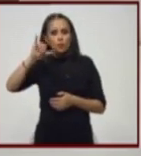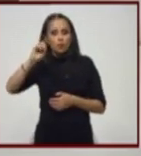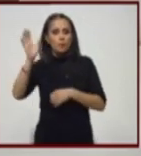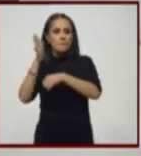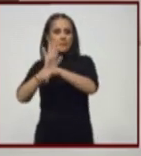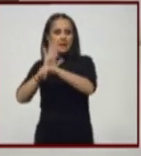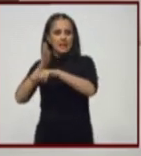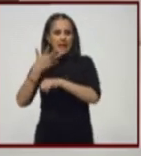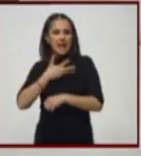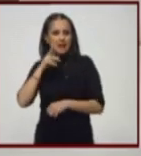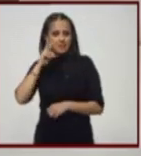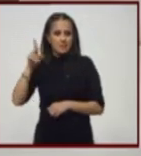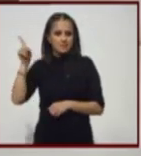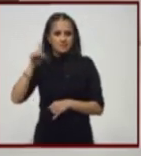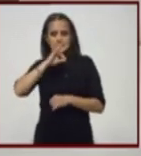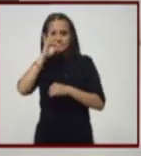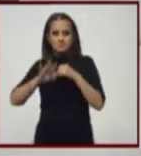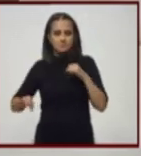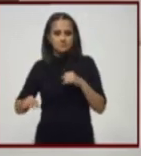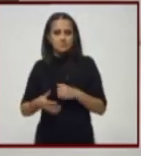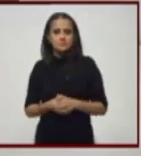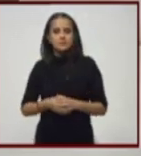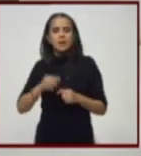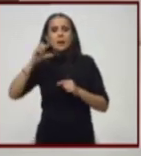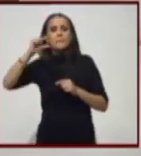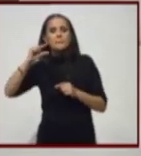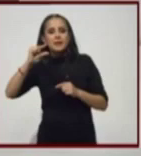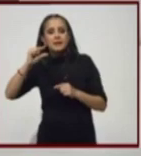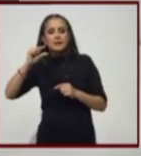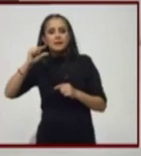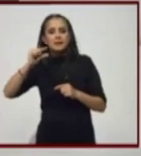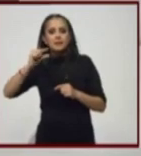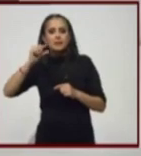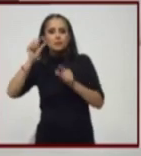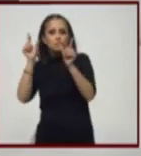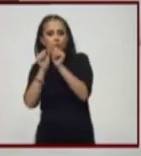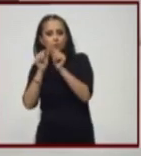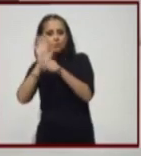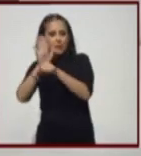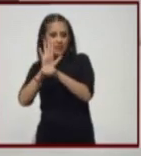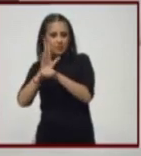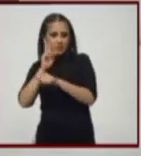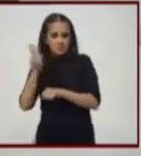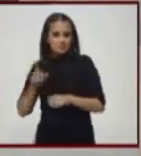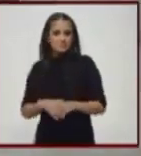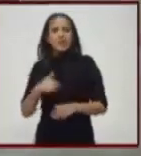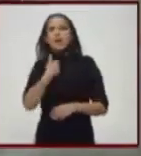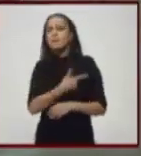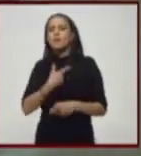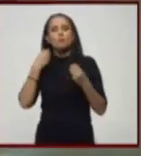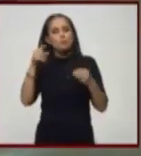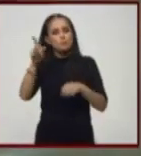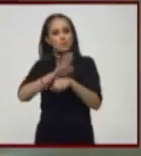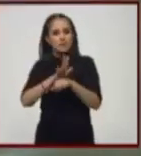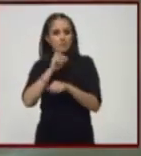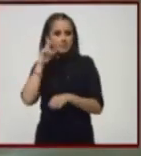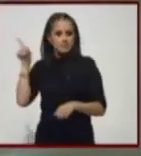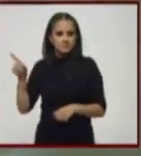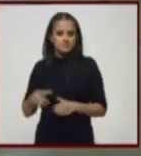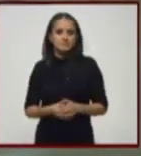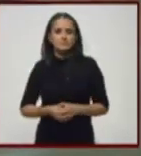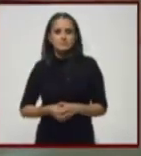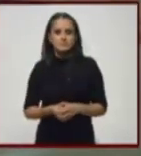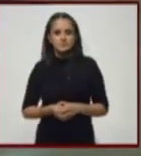ver si los pasan que era la última del pequeño show de la película a ver si la podemos ver me encanta esa película a ver en dos